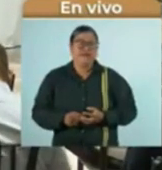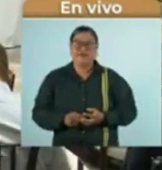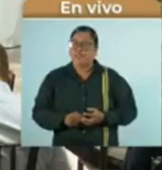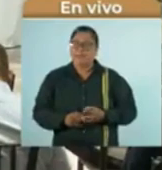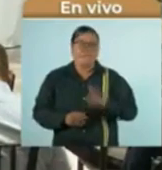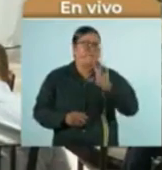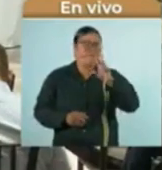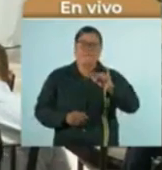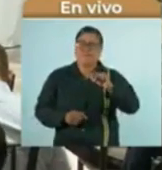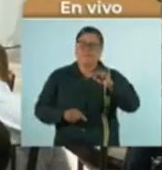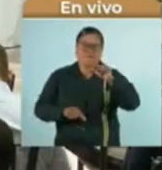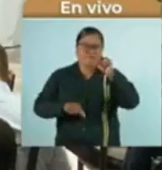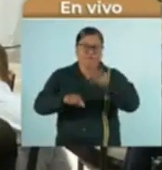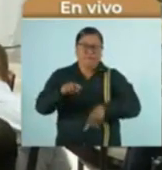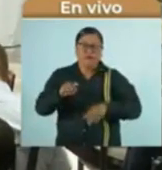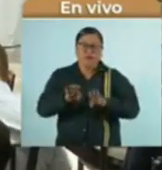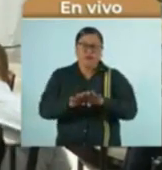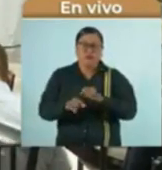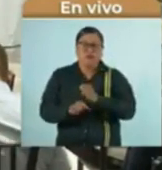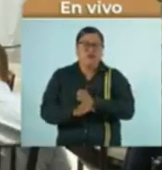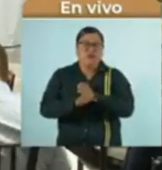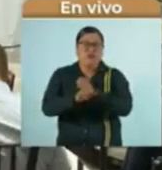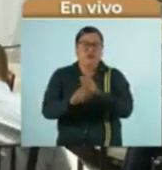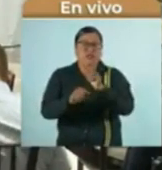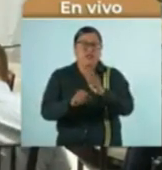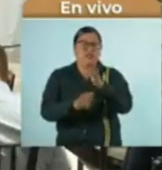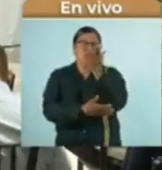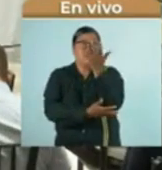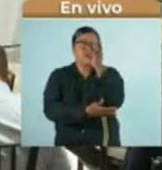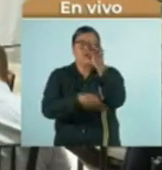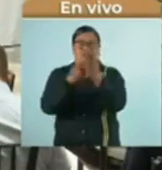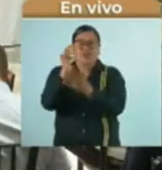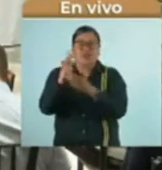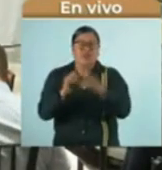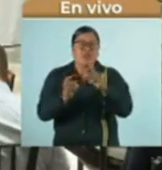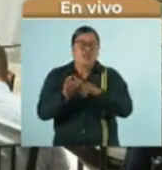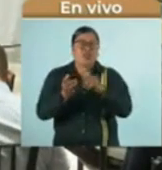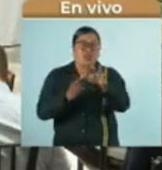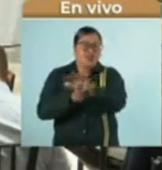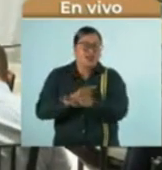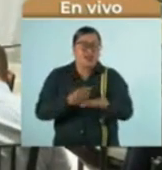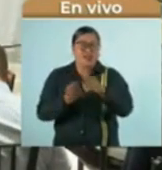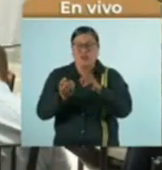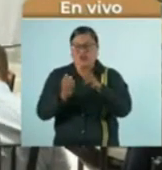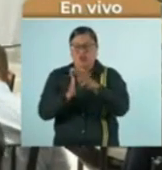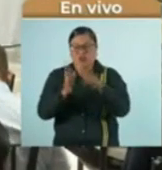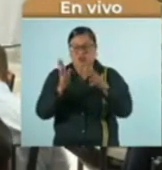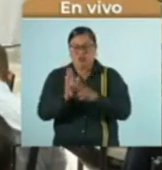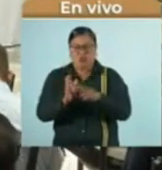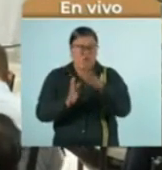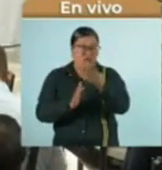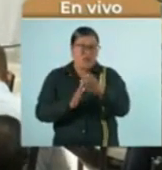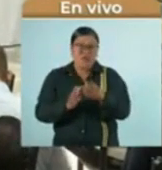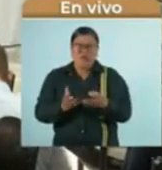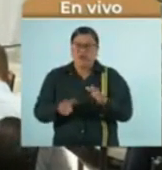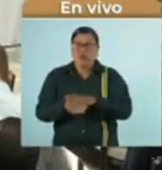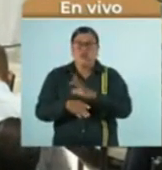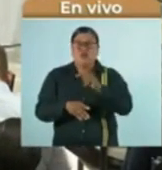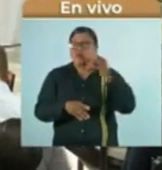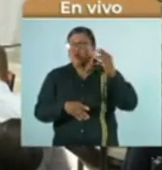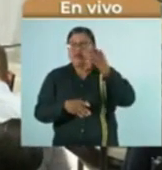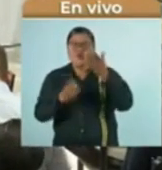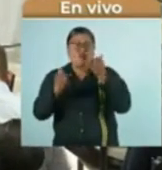vamos a echar para atrás proteger la selva de baja que está en la parte de Huatulco, en su parte alta, porque si no, no va a haber agua